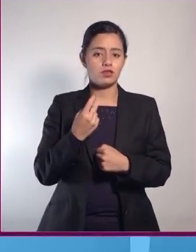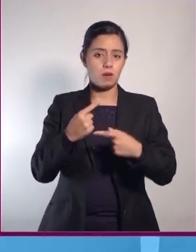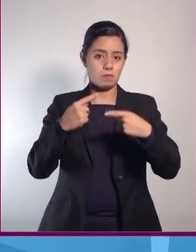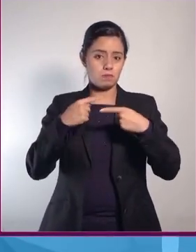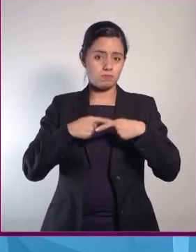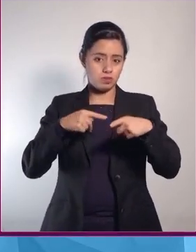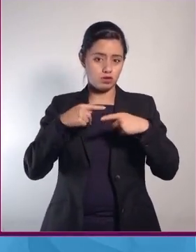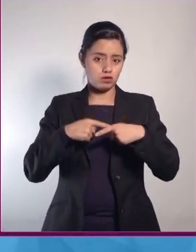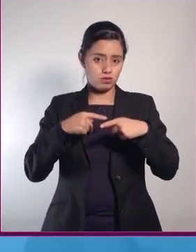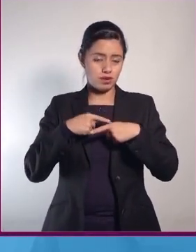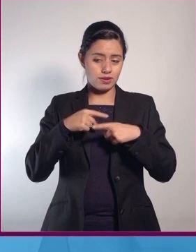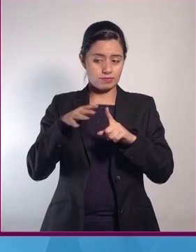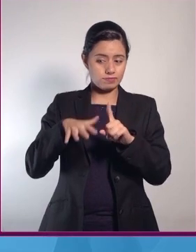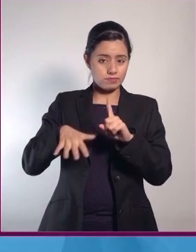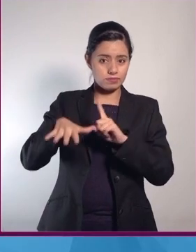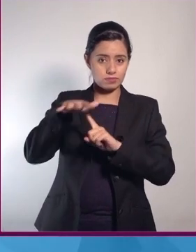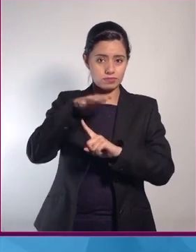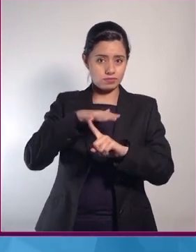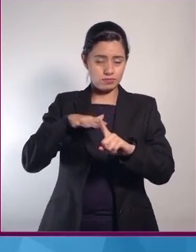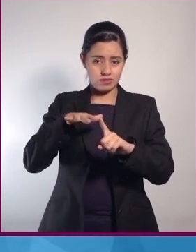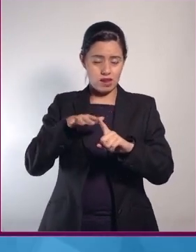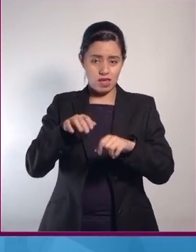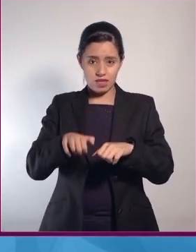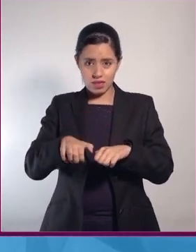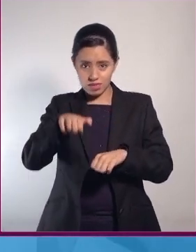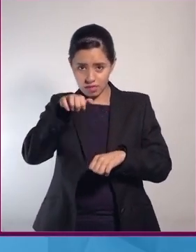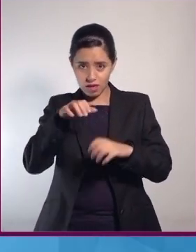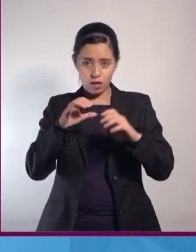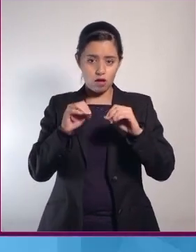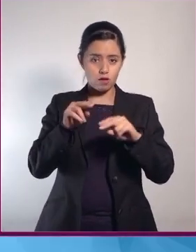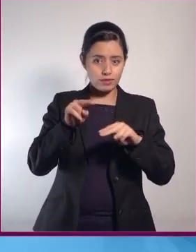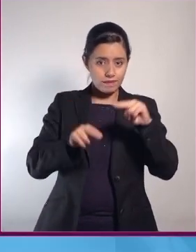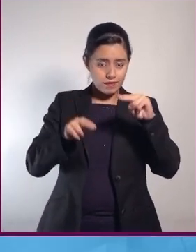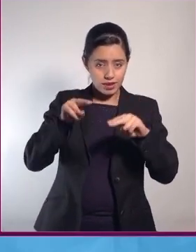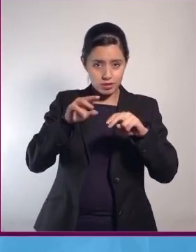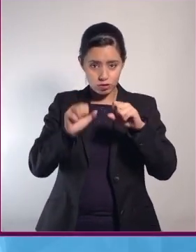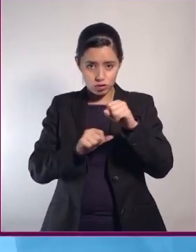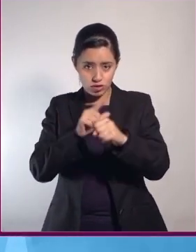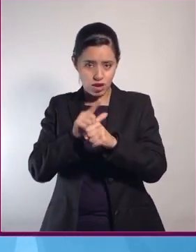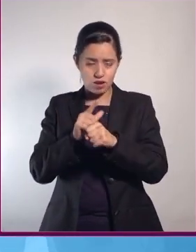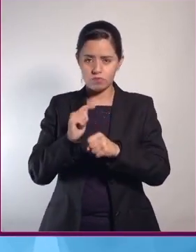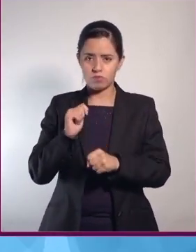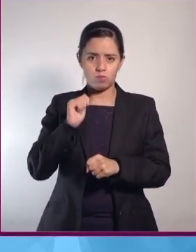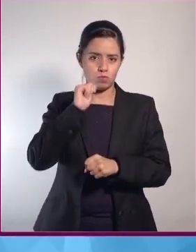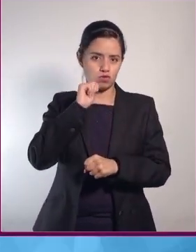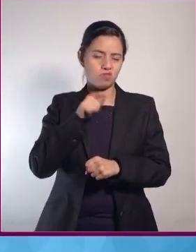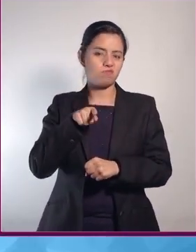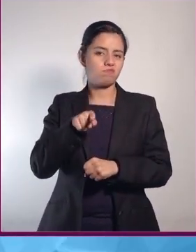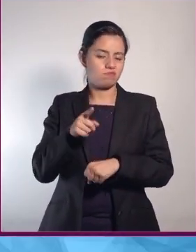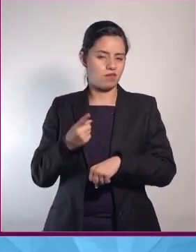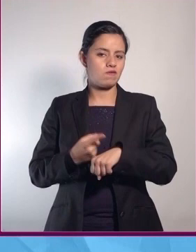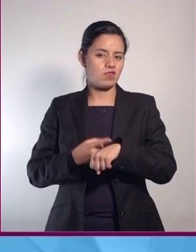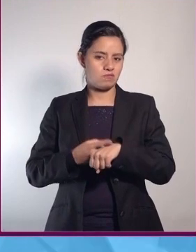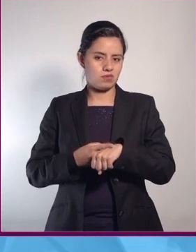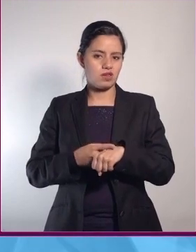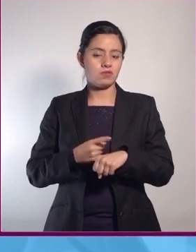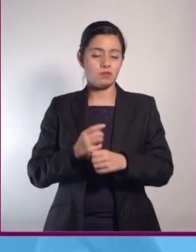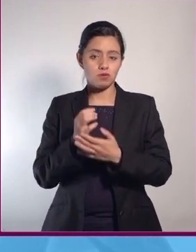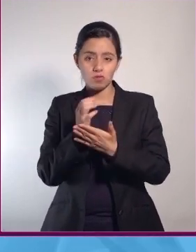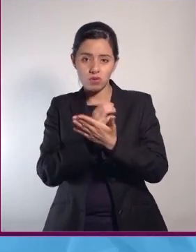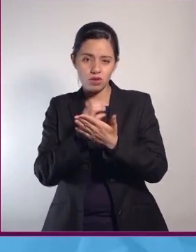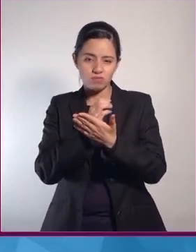persona sin importar la edad o condición social, y que en la mayoría de los casos, esta no se puede